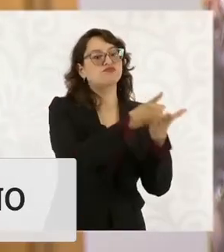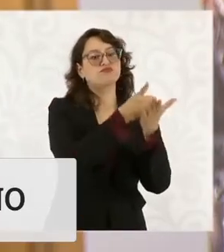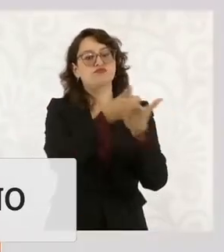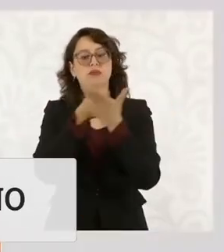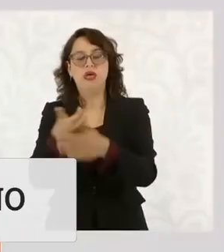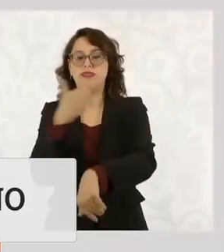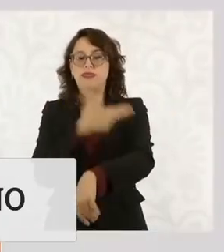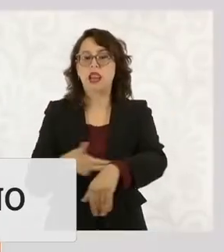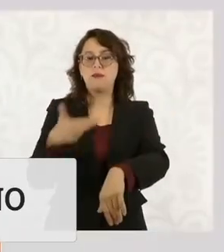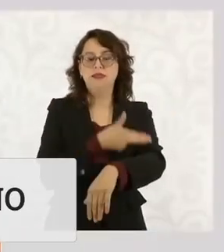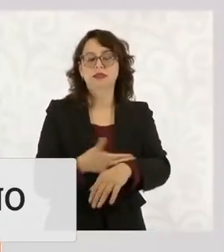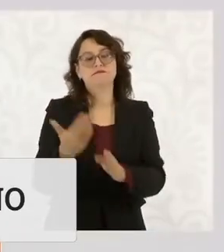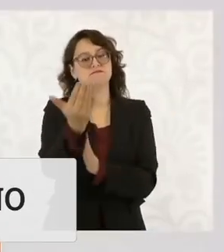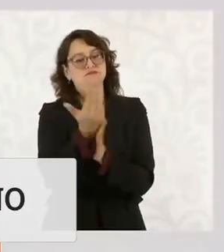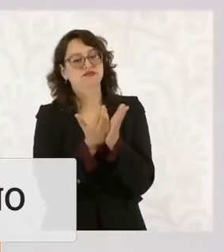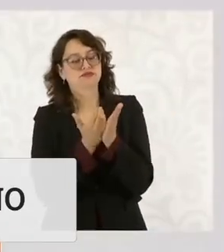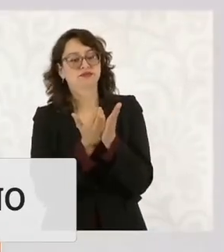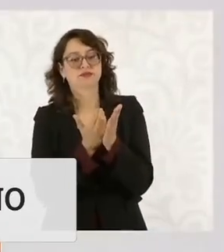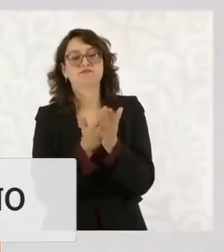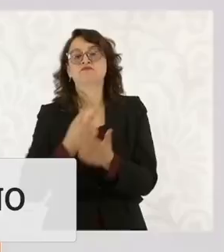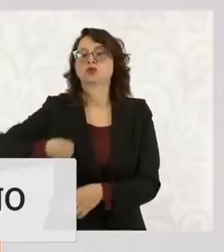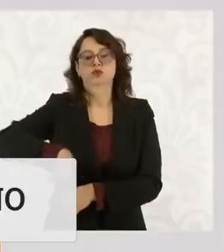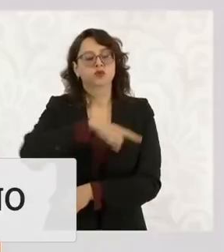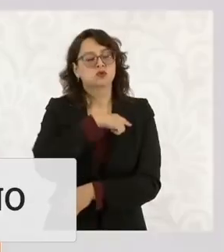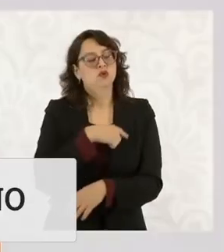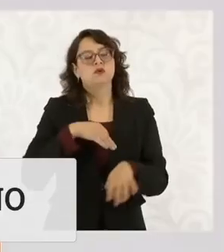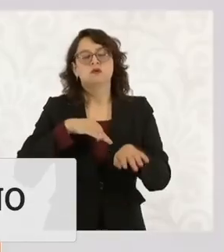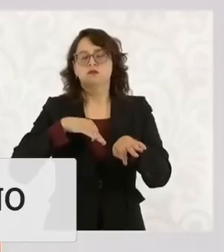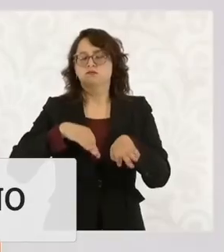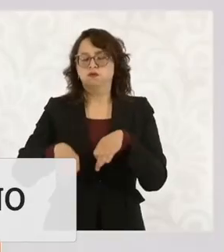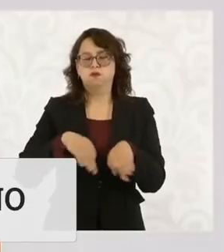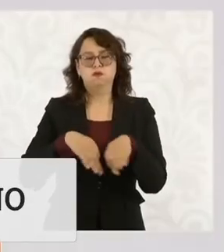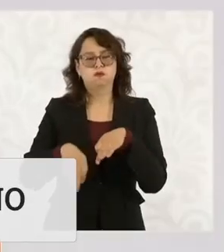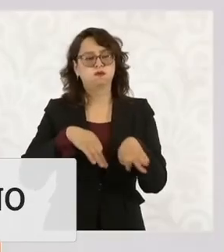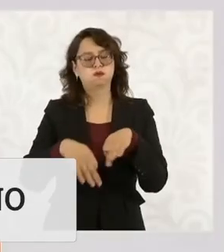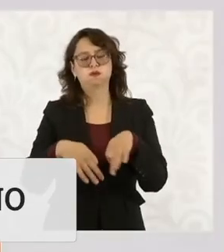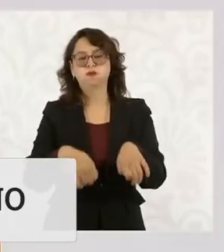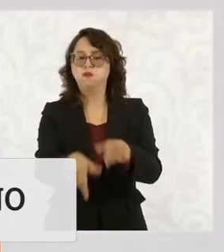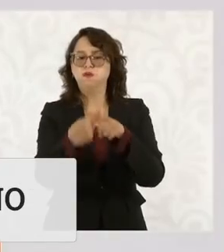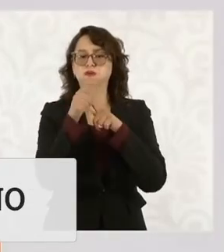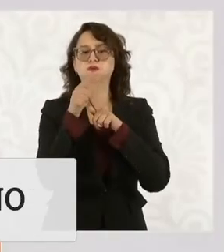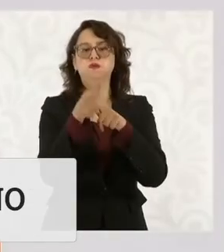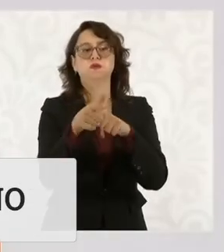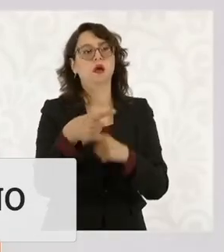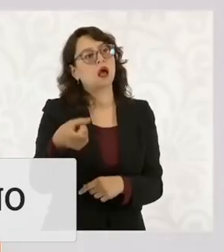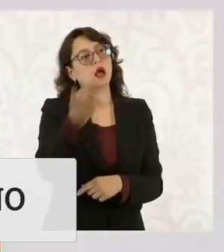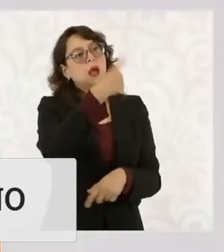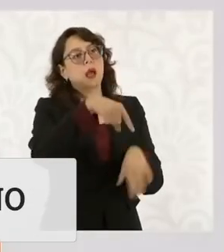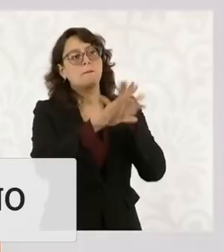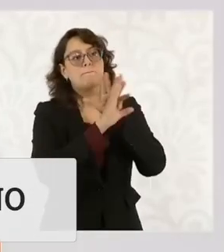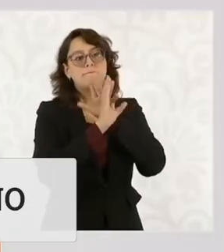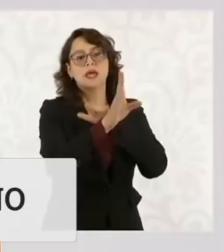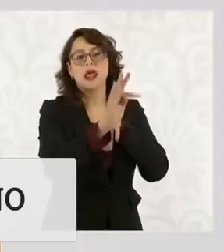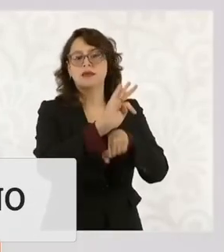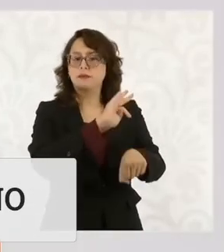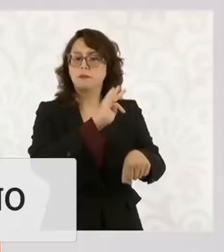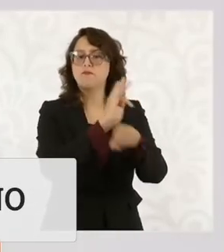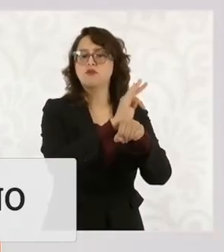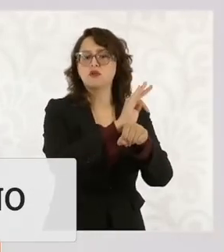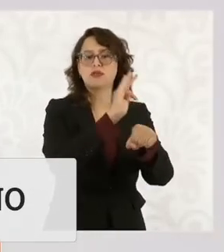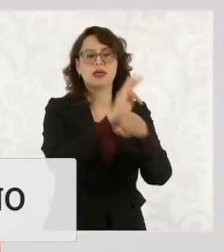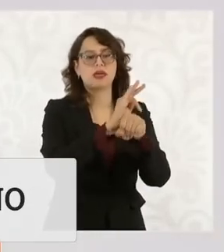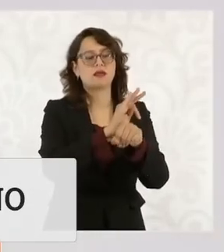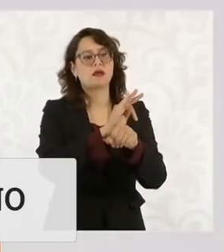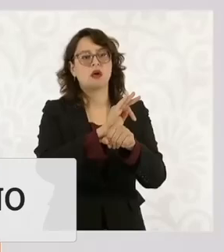de trámites. Seguiremos trabajando para que nuestras hermanas y hermanos migrantes se sientan protegidos y